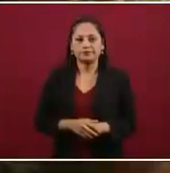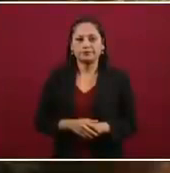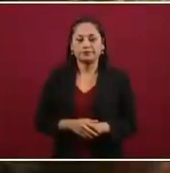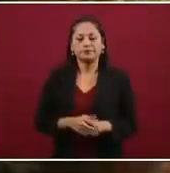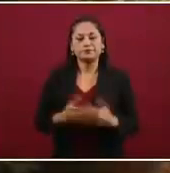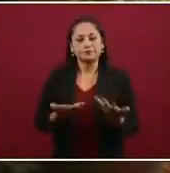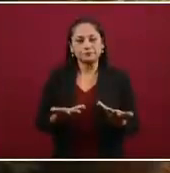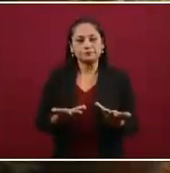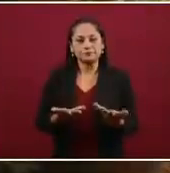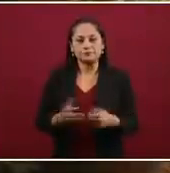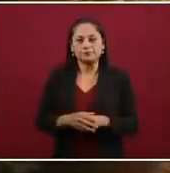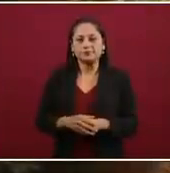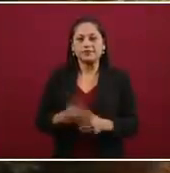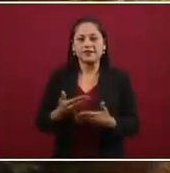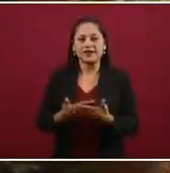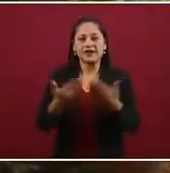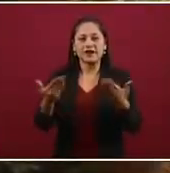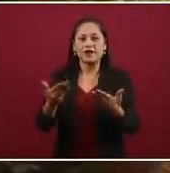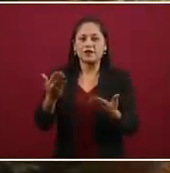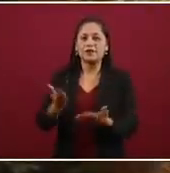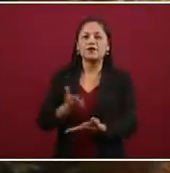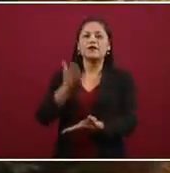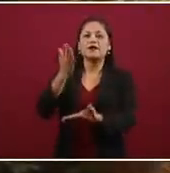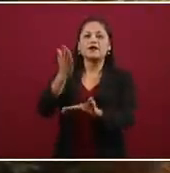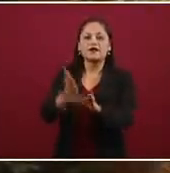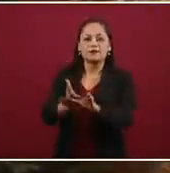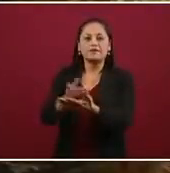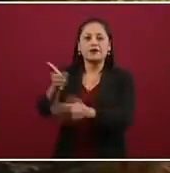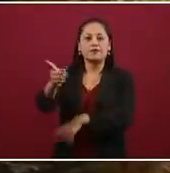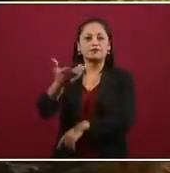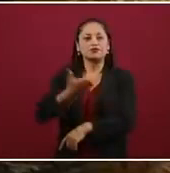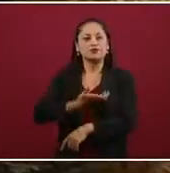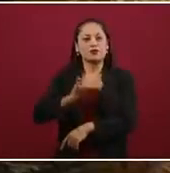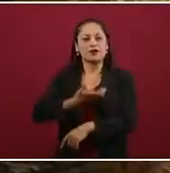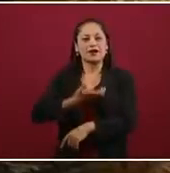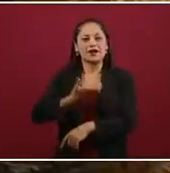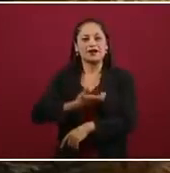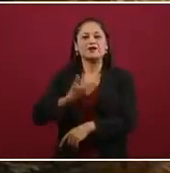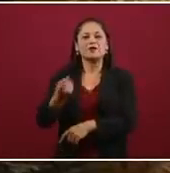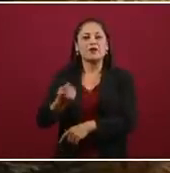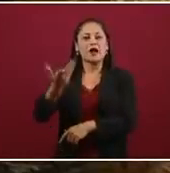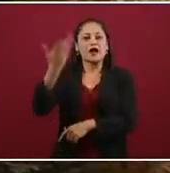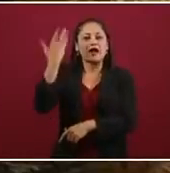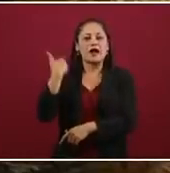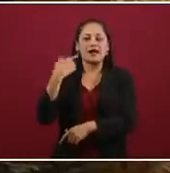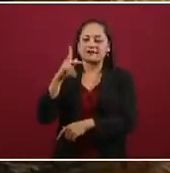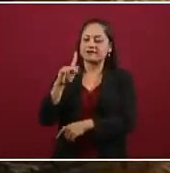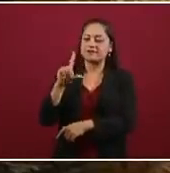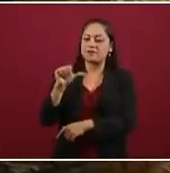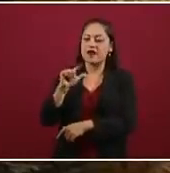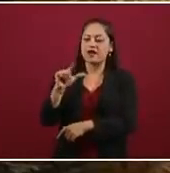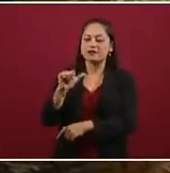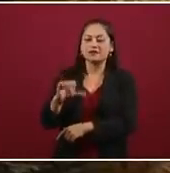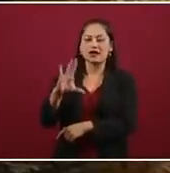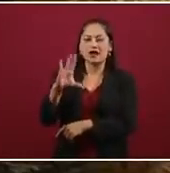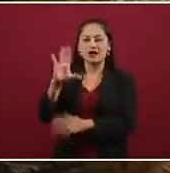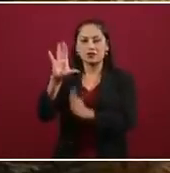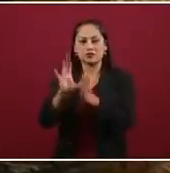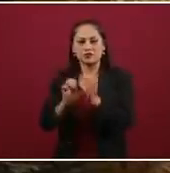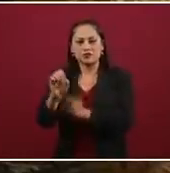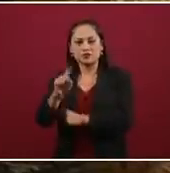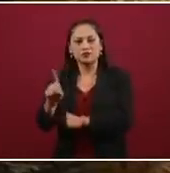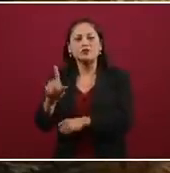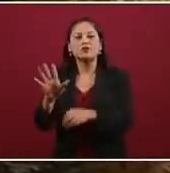Bueno, y vamos de nueva cuenta a la Plaza de la Constitución, que conocemos como Zócalo. ¿Y por qué? Porque originalmente allí se iba a construir la columna que iba